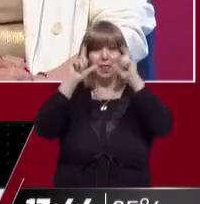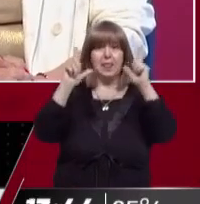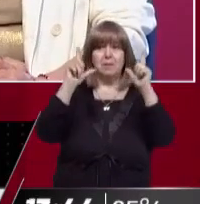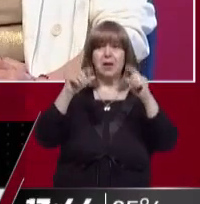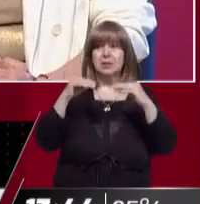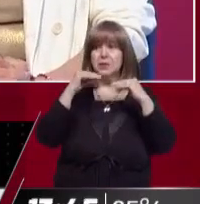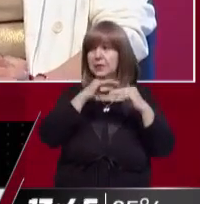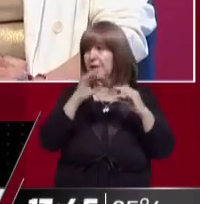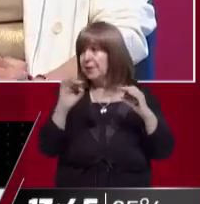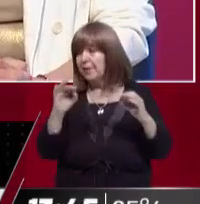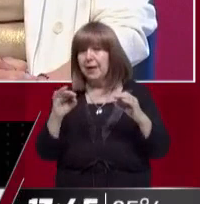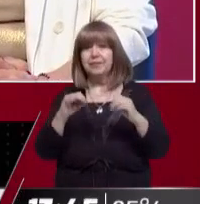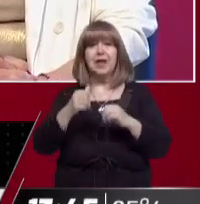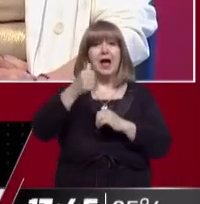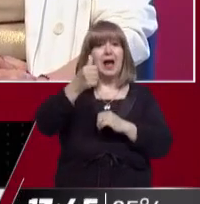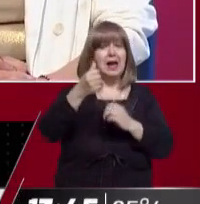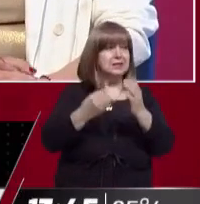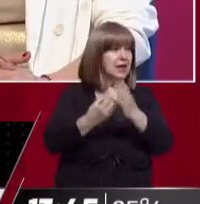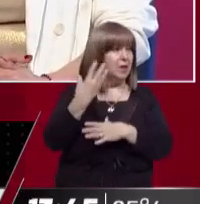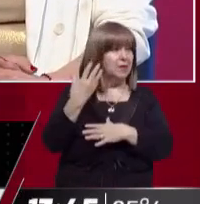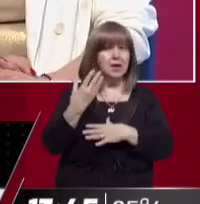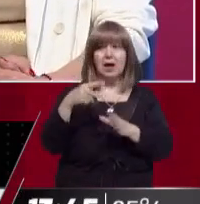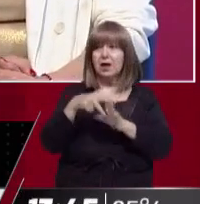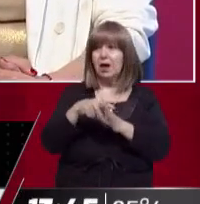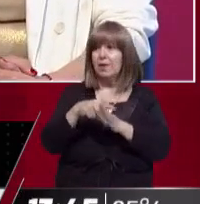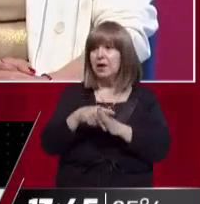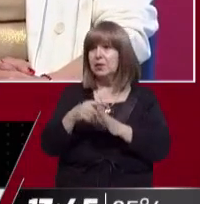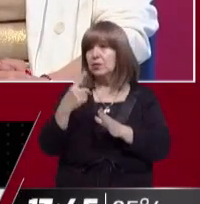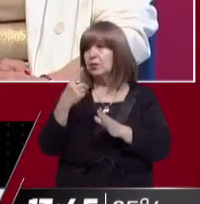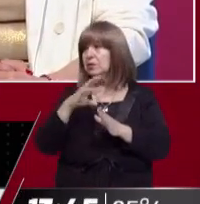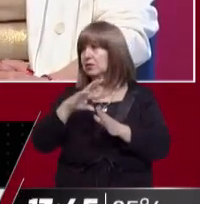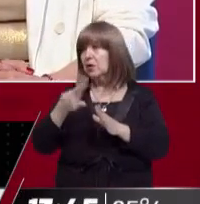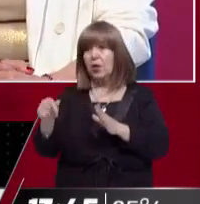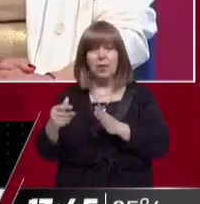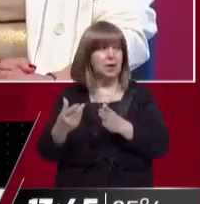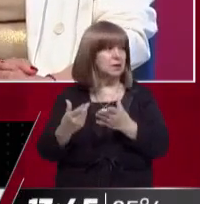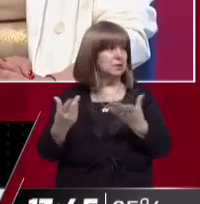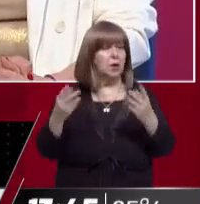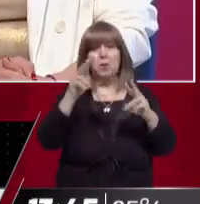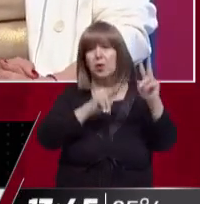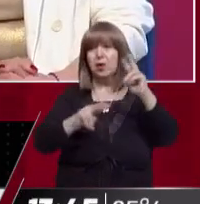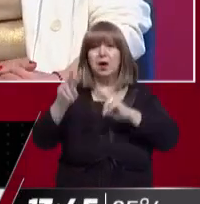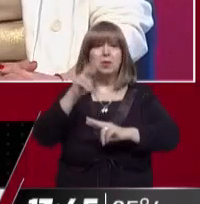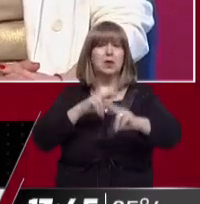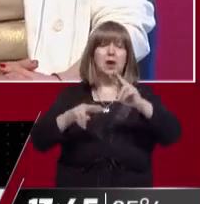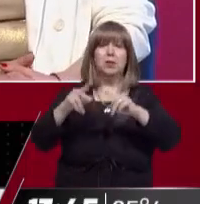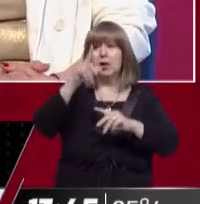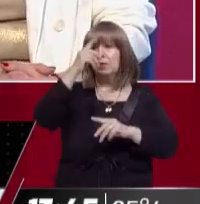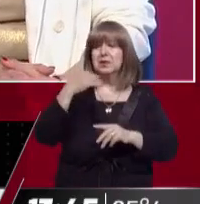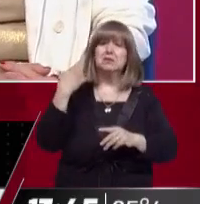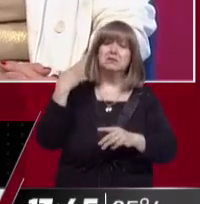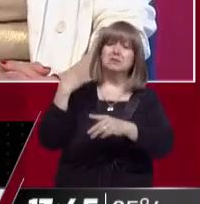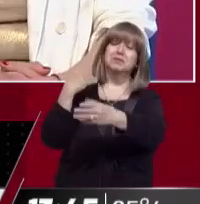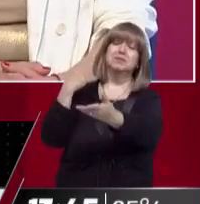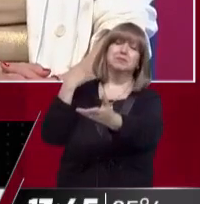todo tranquilo. Cuando se levantaron a las 6 de la mañana, ya el animal no estaba y obviamente comenzaron la búsqueda con gente de la policía y terminaron